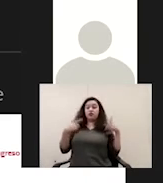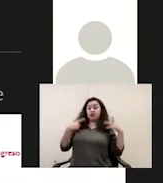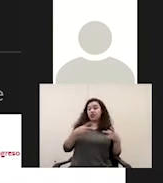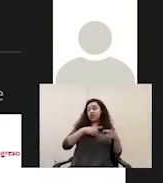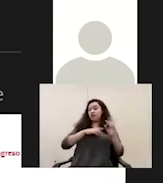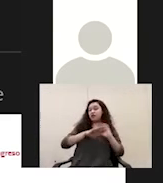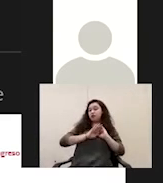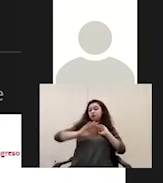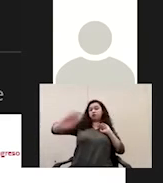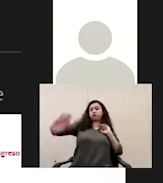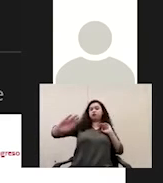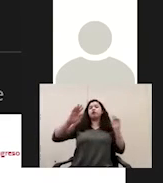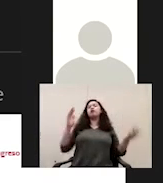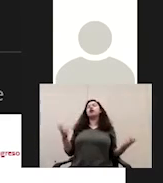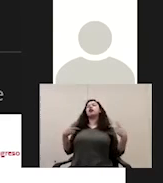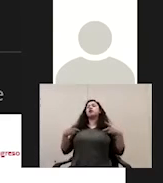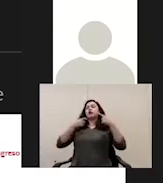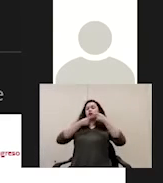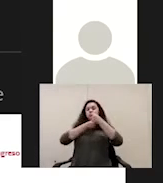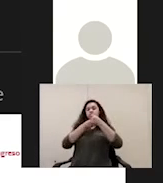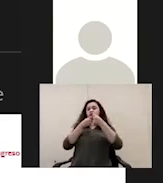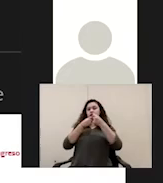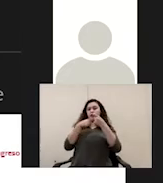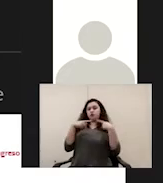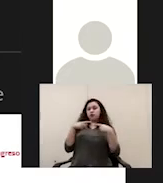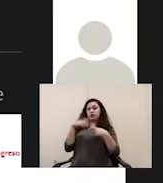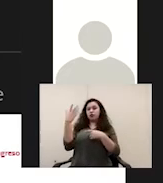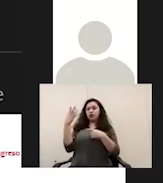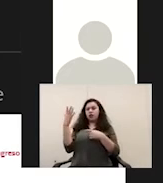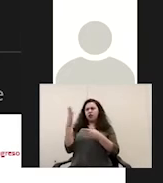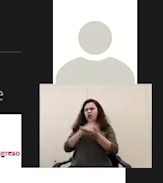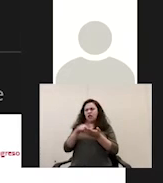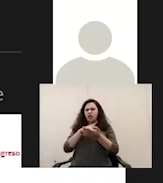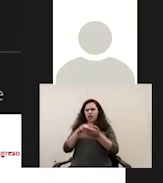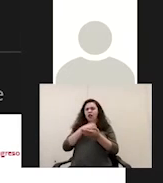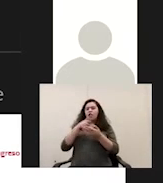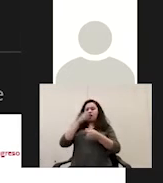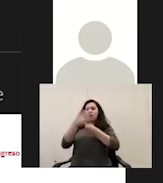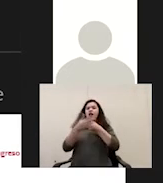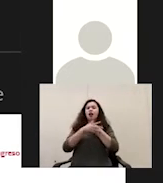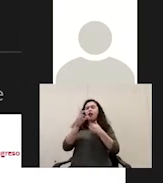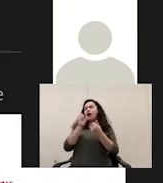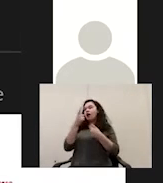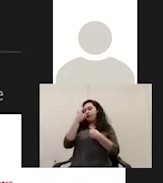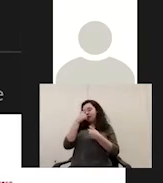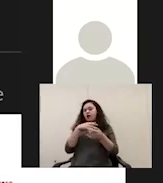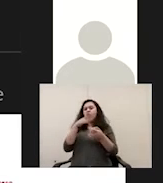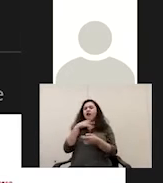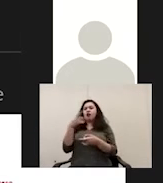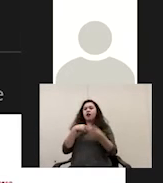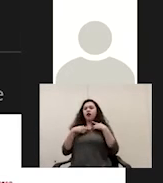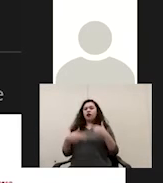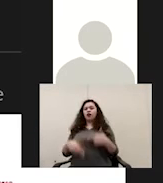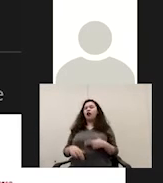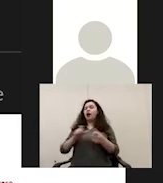Hay que notificarle al personal de limpia que se trata de un residuo sanitario y hay que lavar y enjuagar ese bote, no porque sea un bote